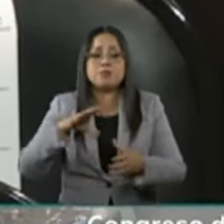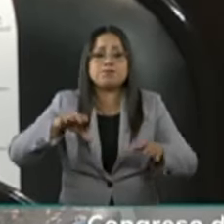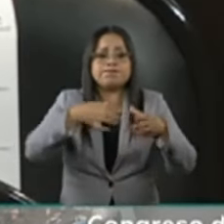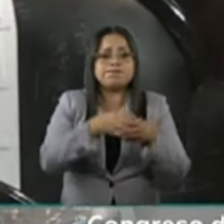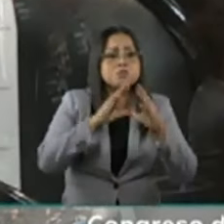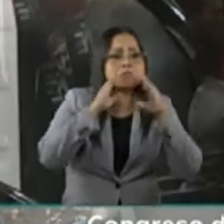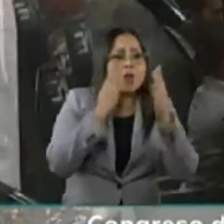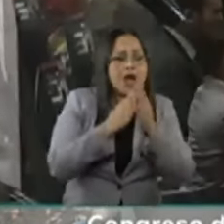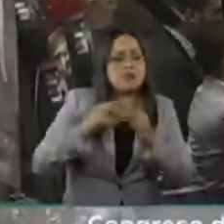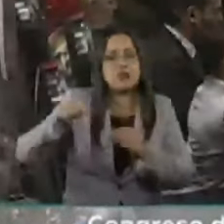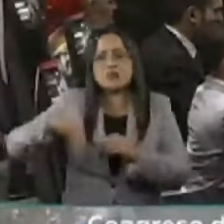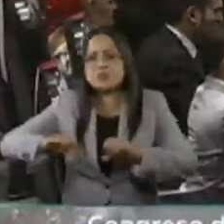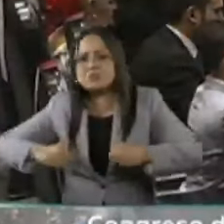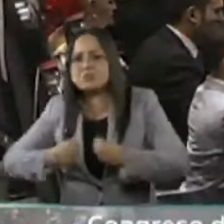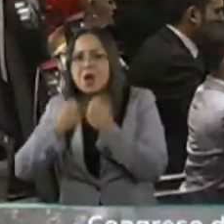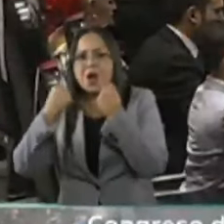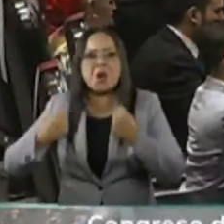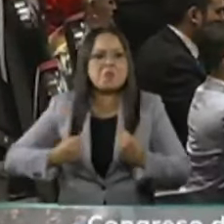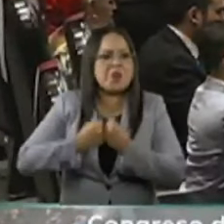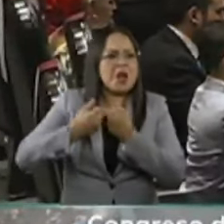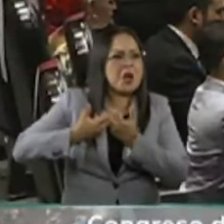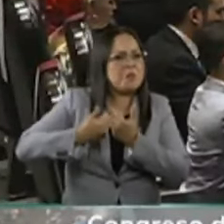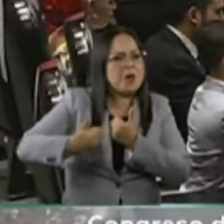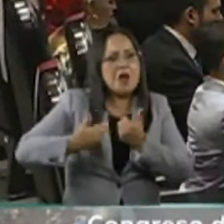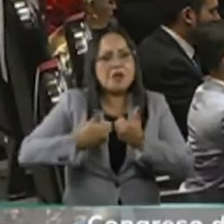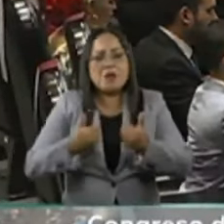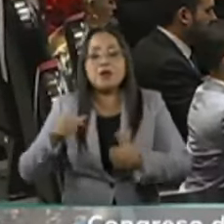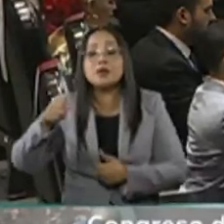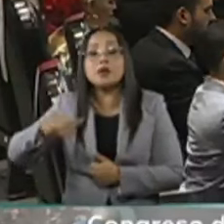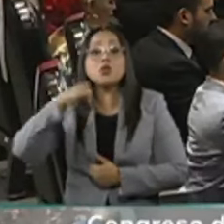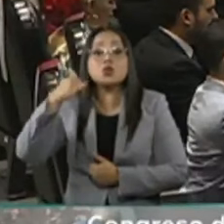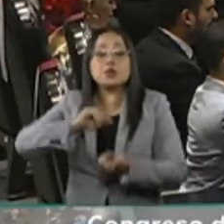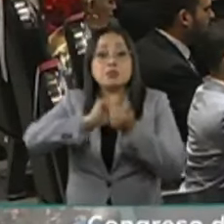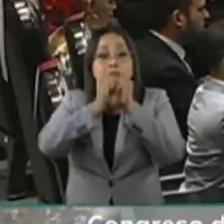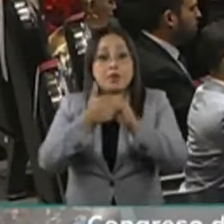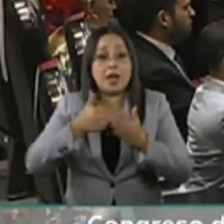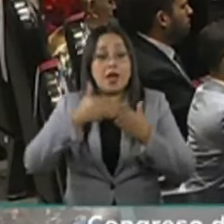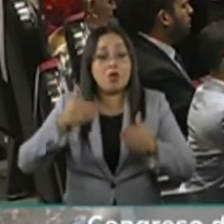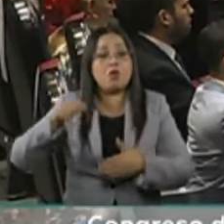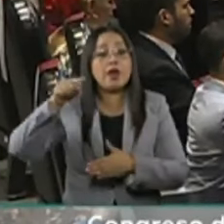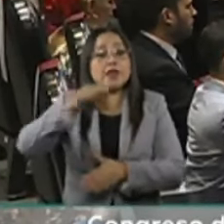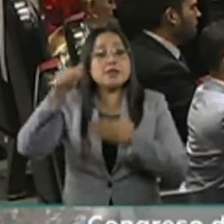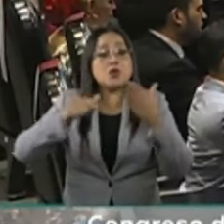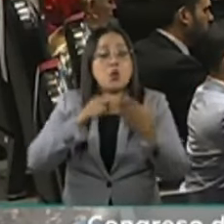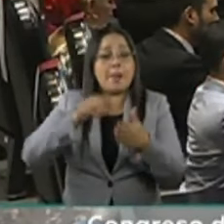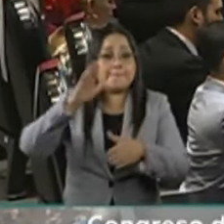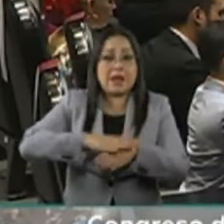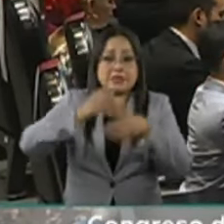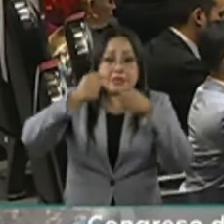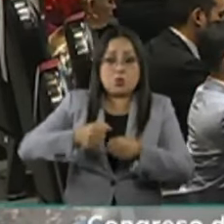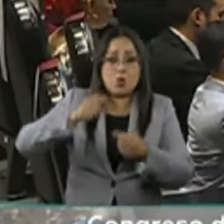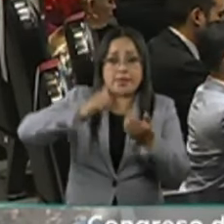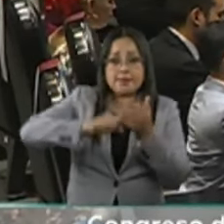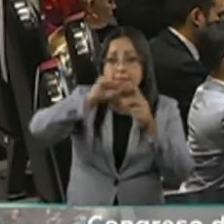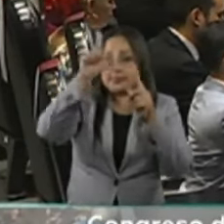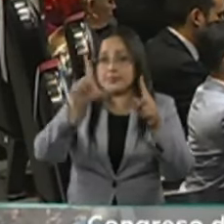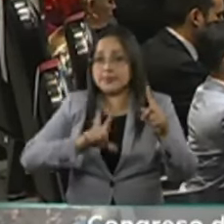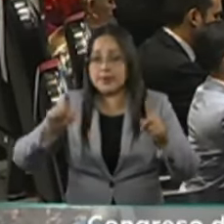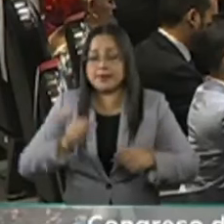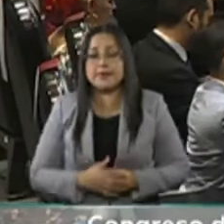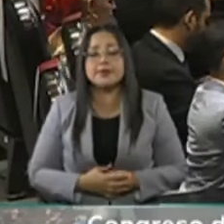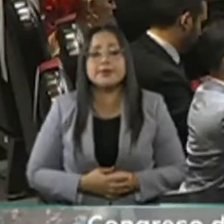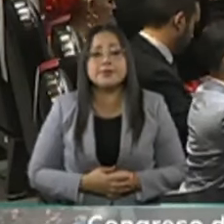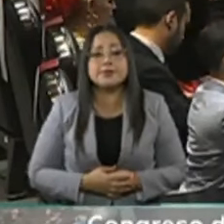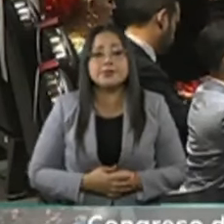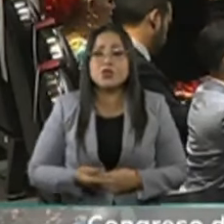la delincuencia organizada, logramos que Yucatán se convierta en el estado más seguro del país. Y lo